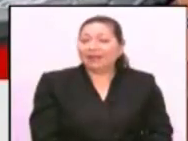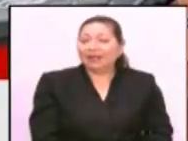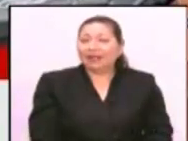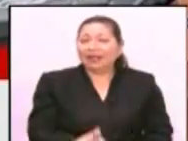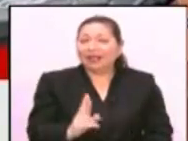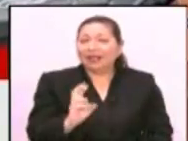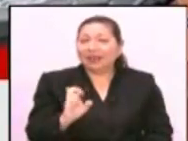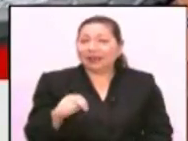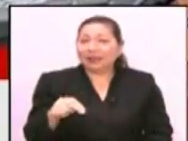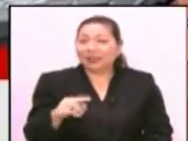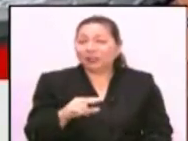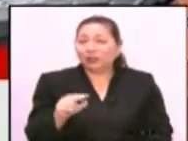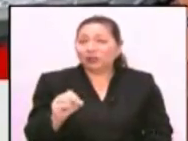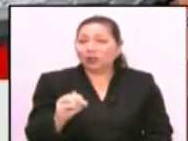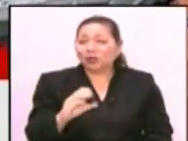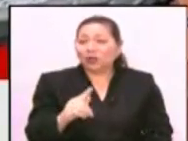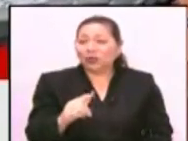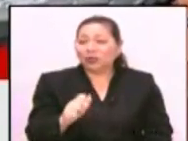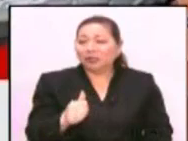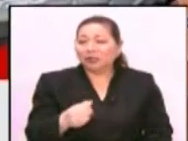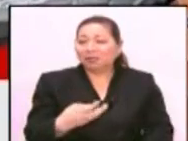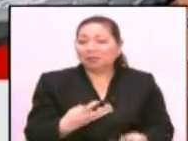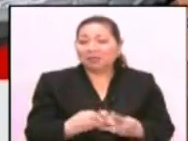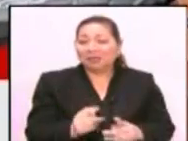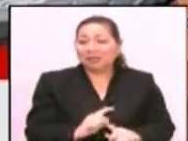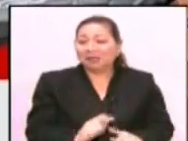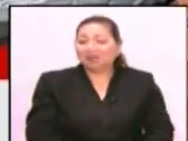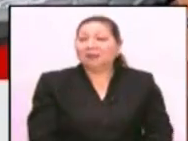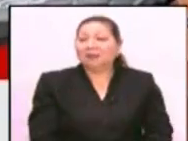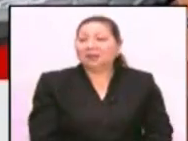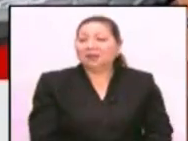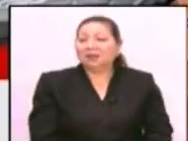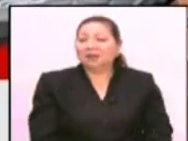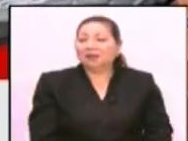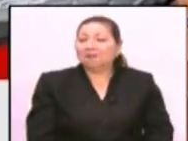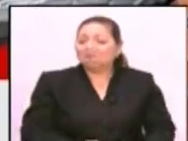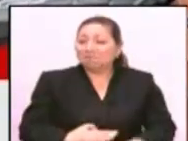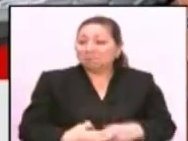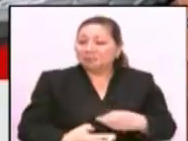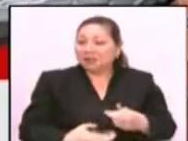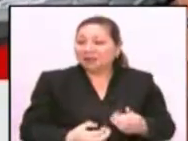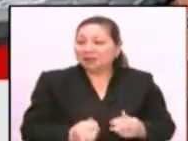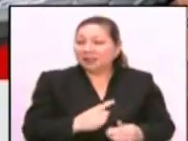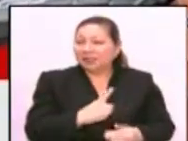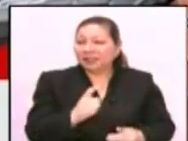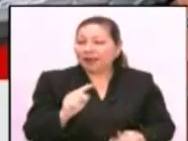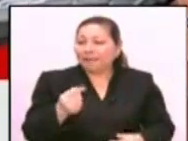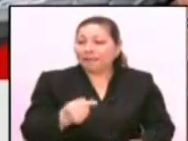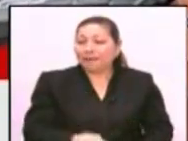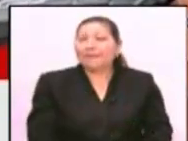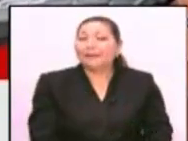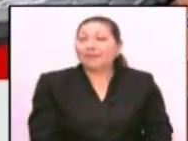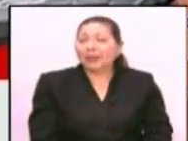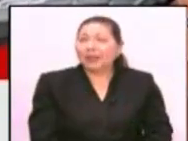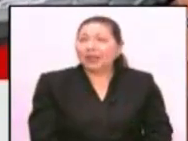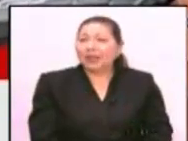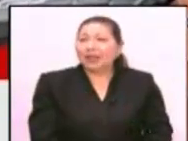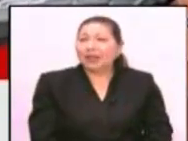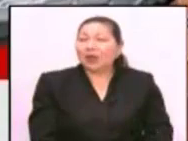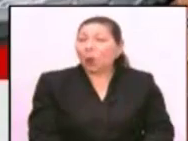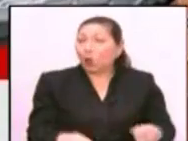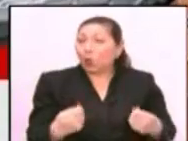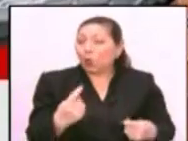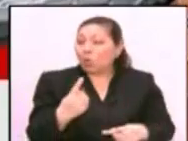Renzo Costa y nos dijo que se retiraba del penal de Ancón, pese a que produce 100.000 productos de